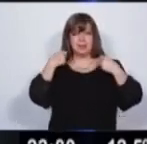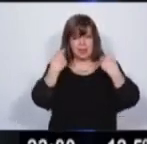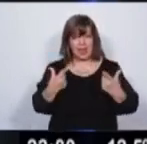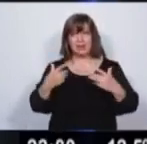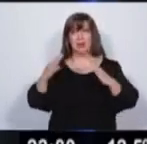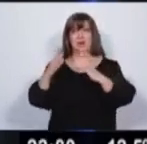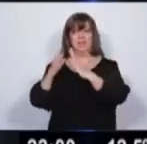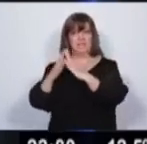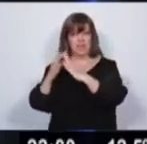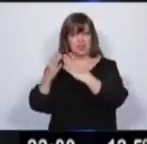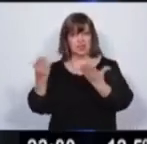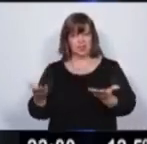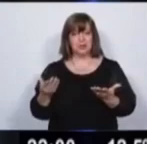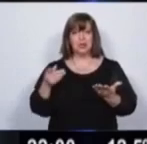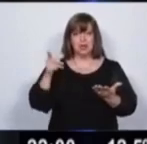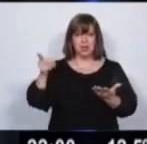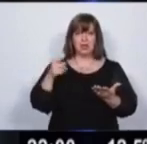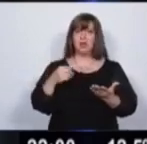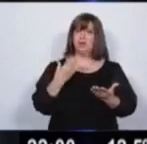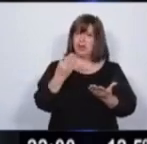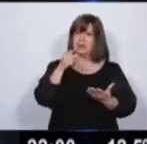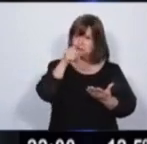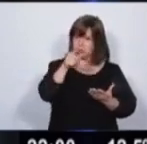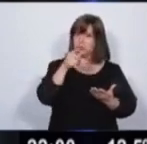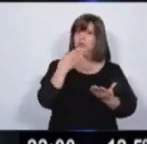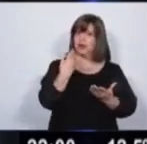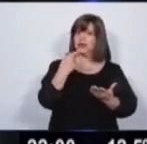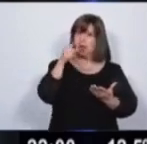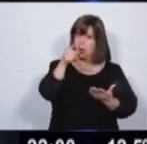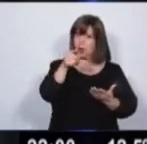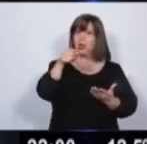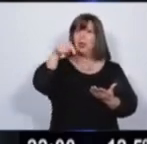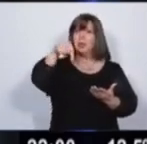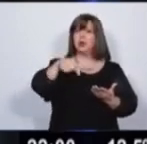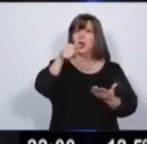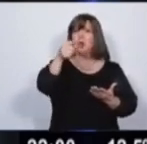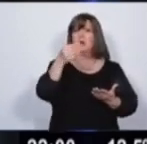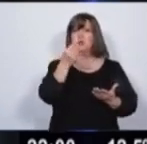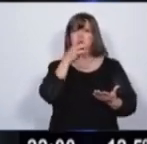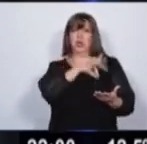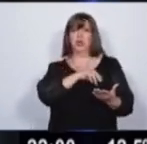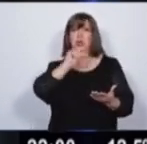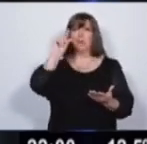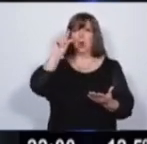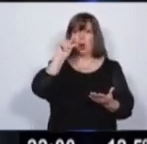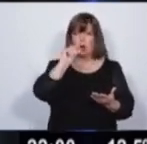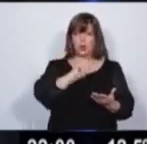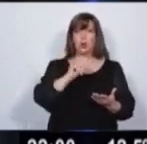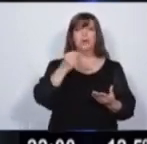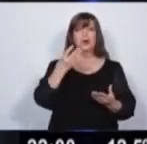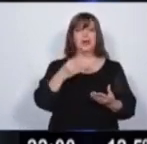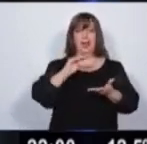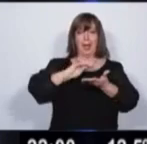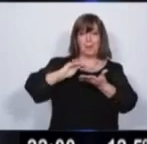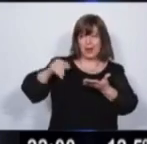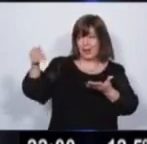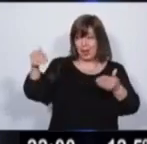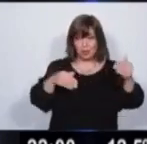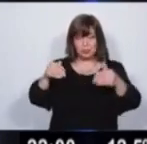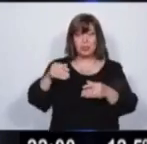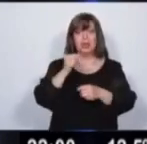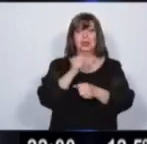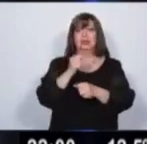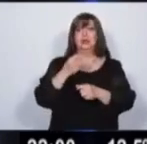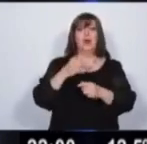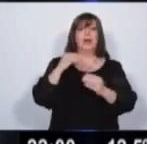debieron hacer todo lo que a vos te está faltando porque a vos hoy cada vez ganas menos sabes por qué Porque los empleos en Mendoza cada